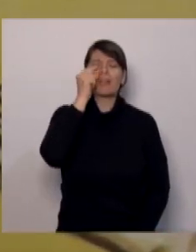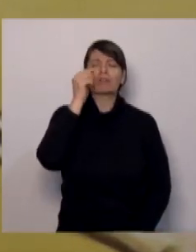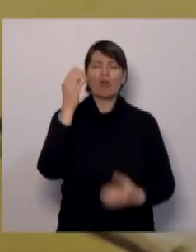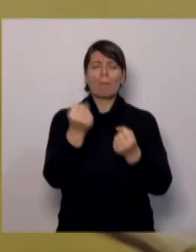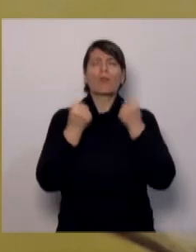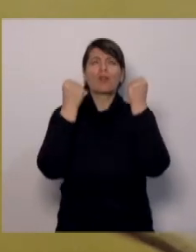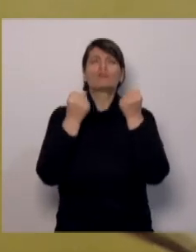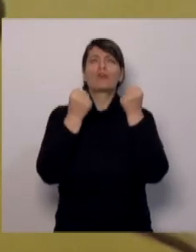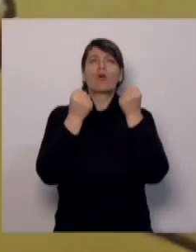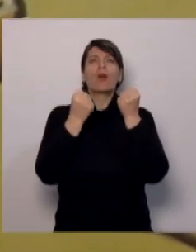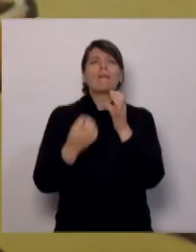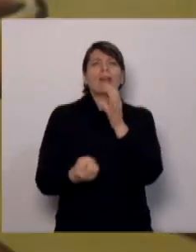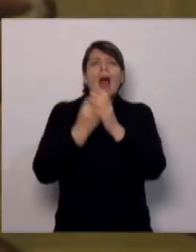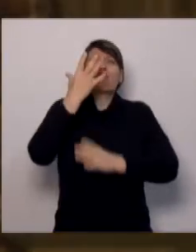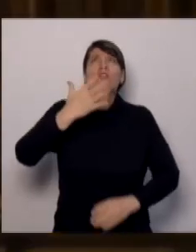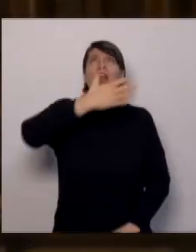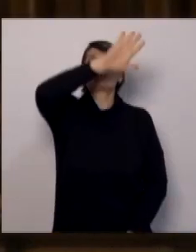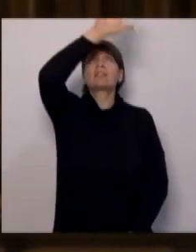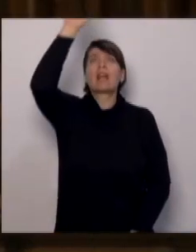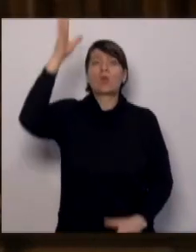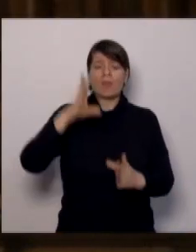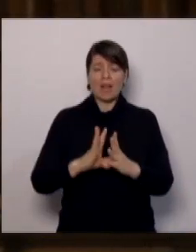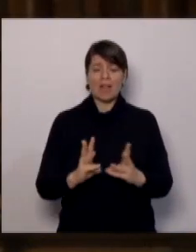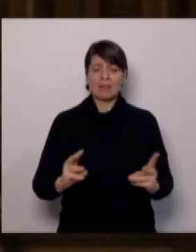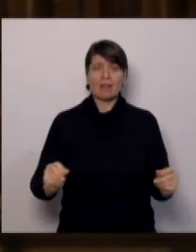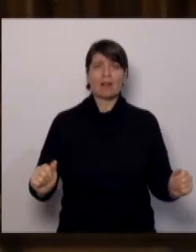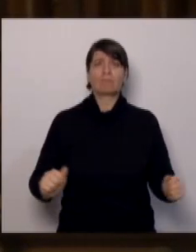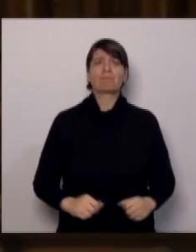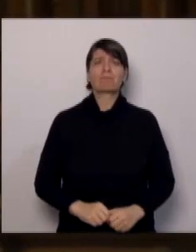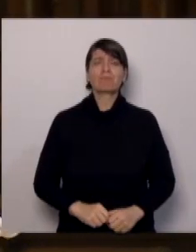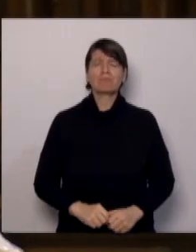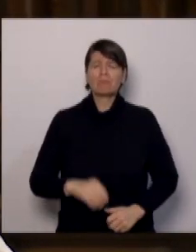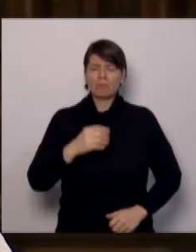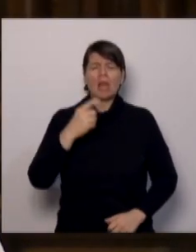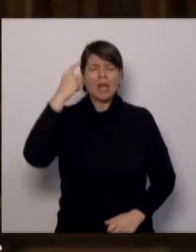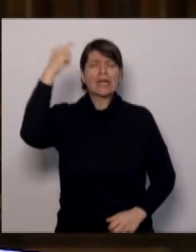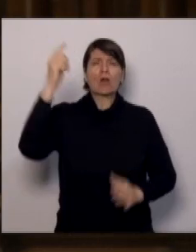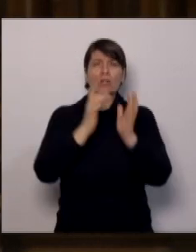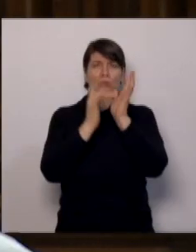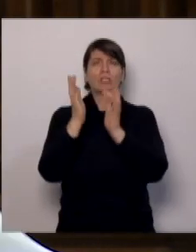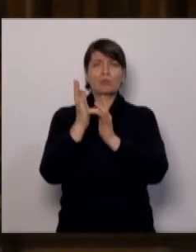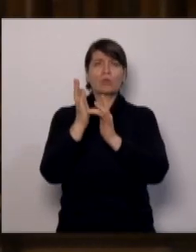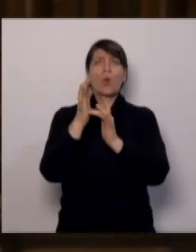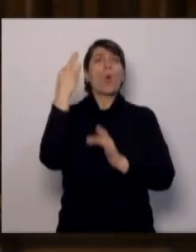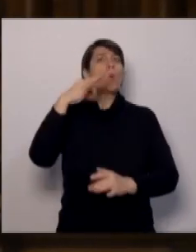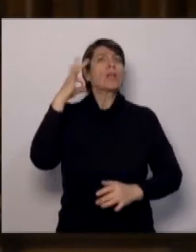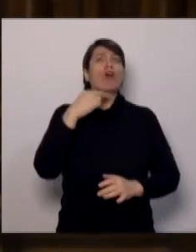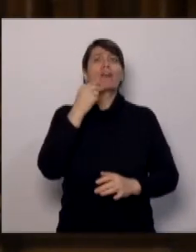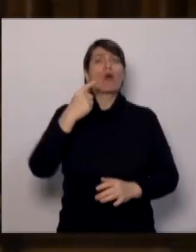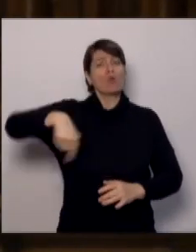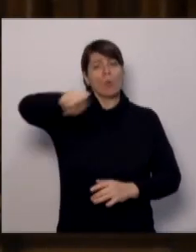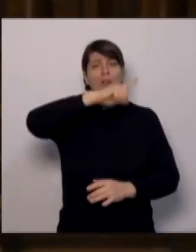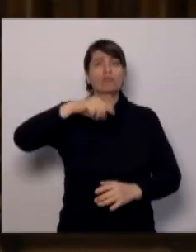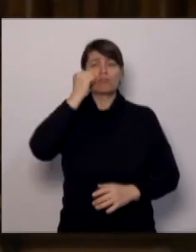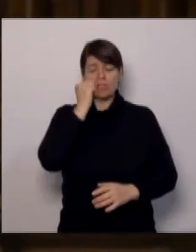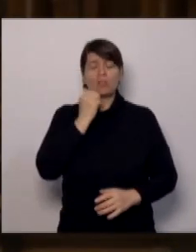Creo en Dios, Padre Todopoderoso, Creador del cielo y de la tierra. Creo en Jesucristo, su